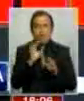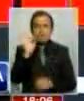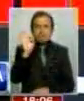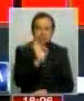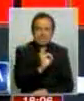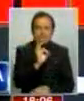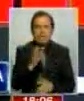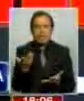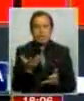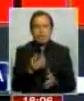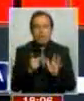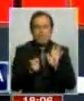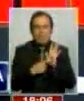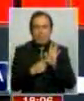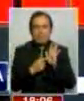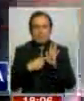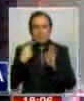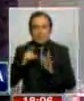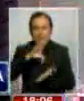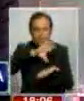porcentajes de impuestos de la OCDE.